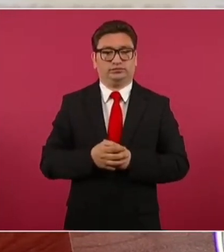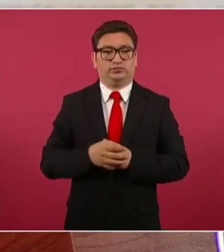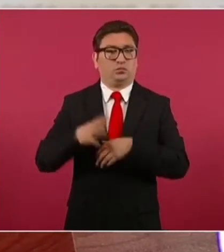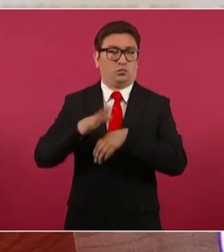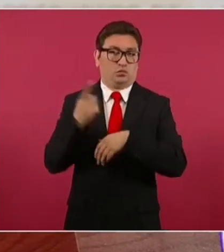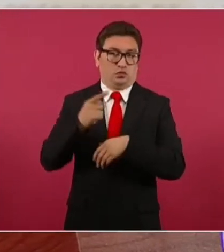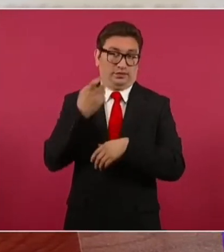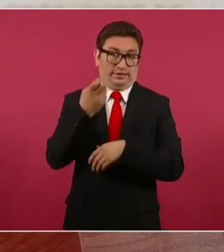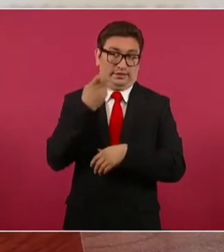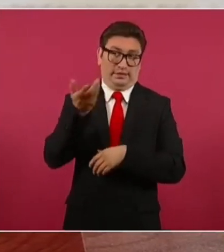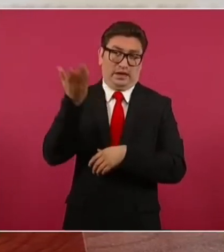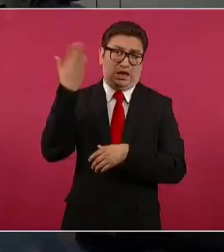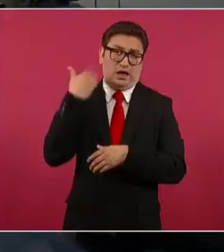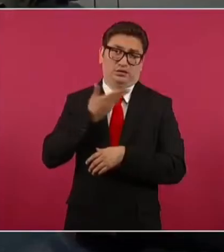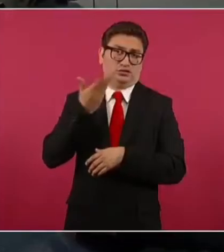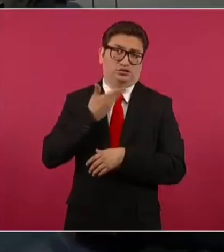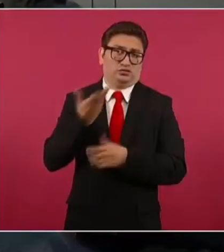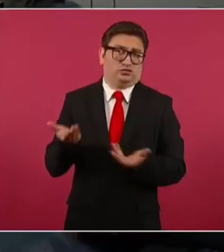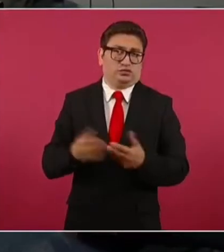porque así era antes.